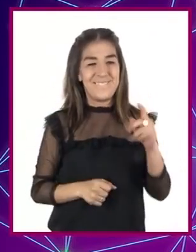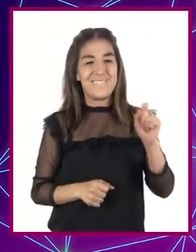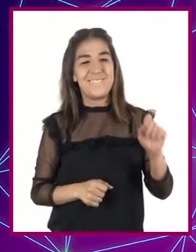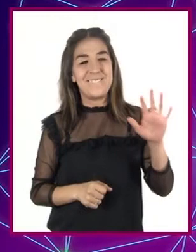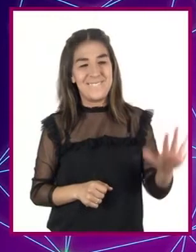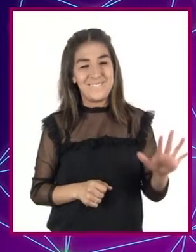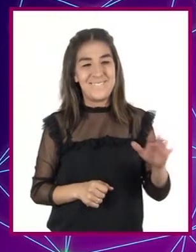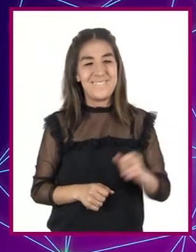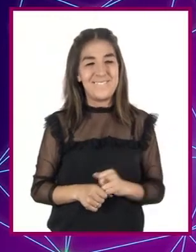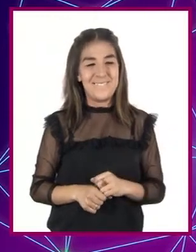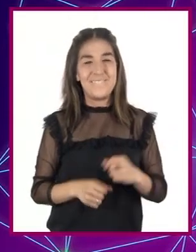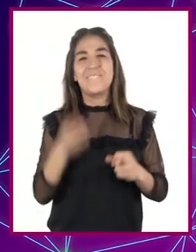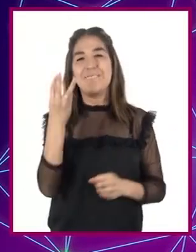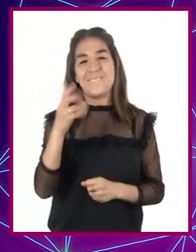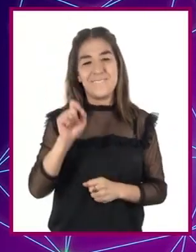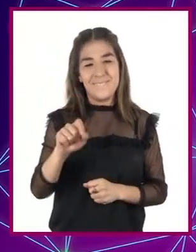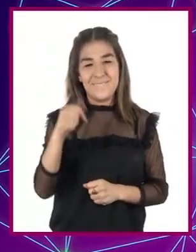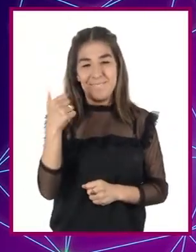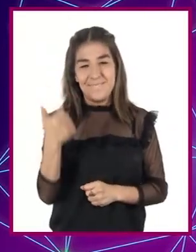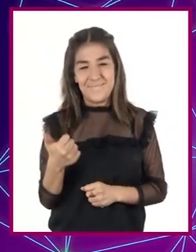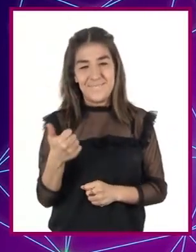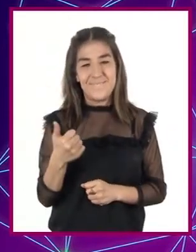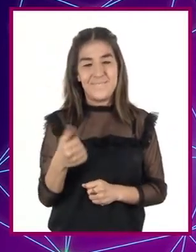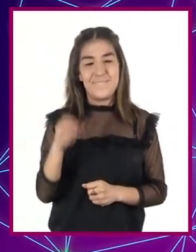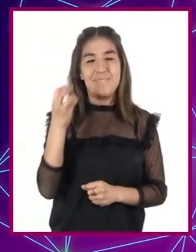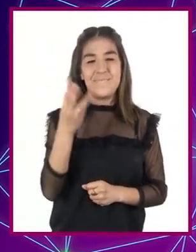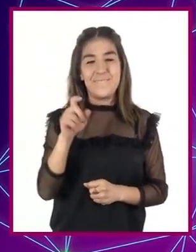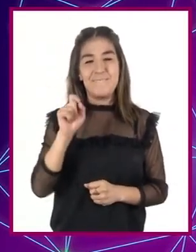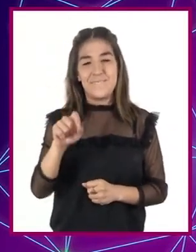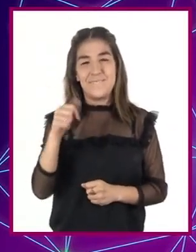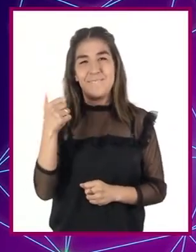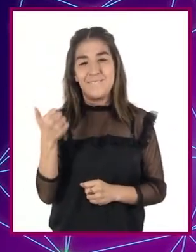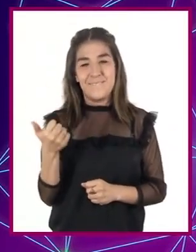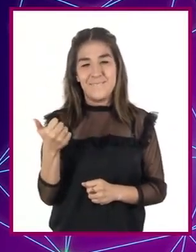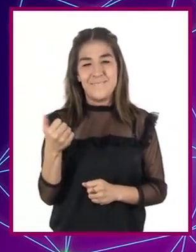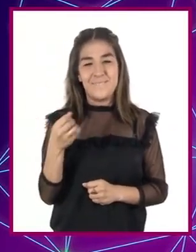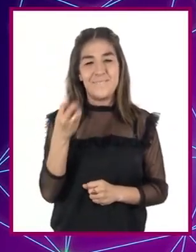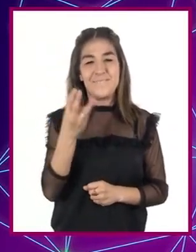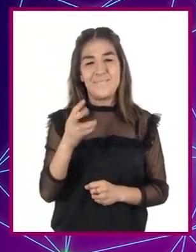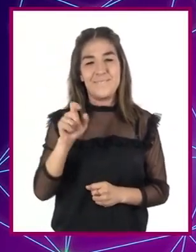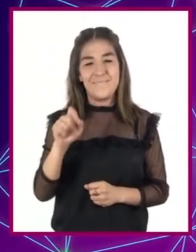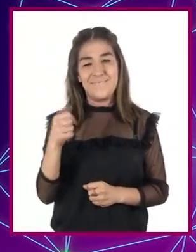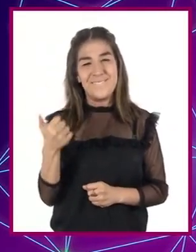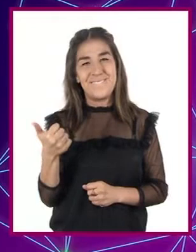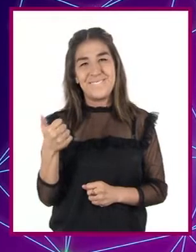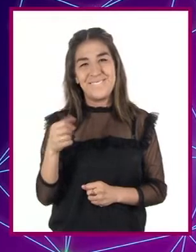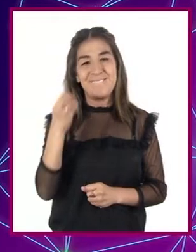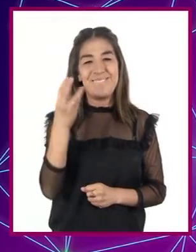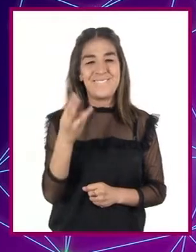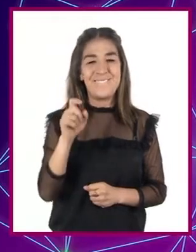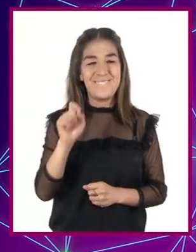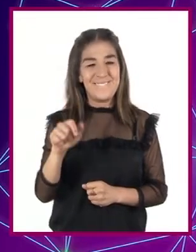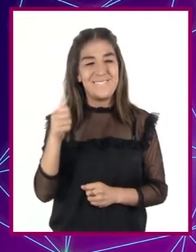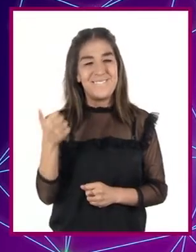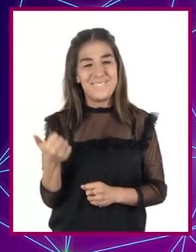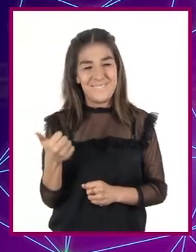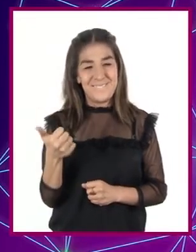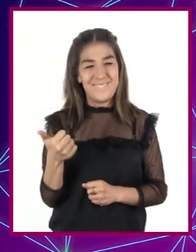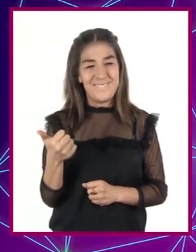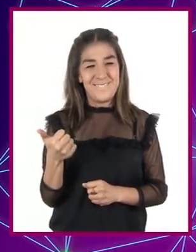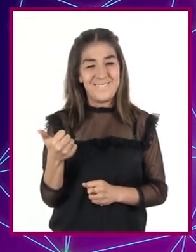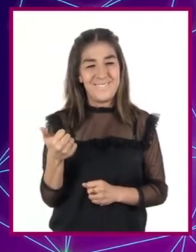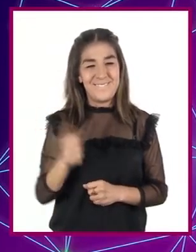3.5, 3.6, 3.6, 3.6, 3.6,